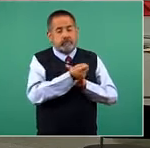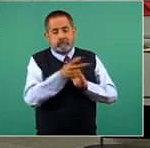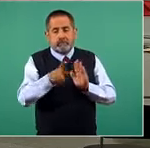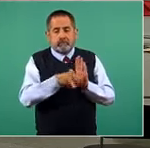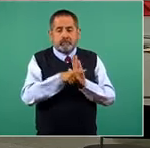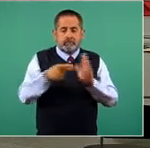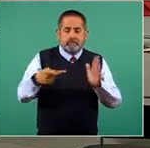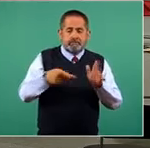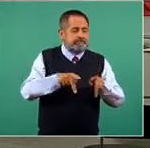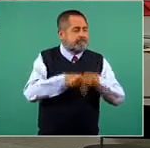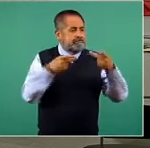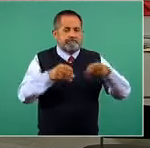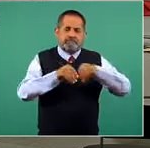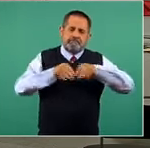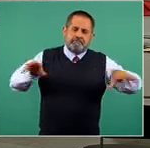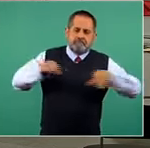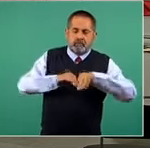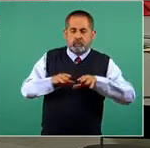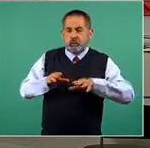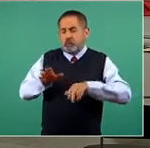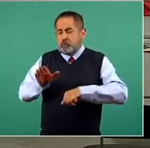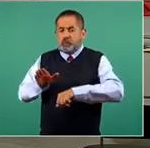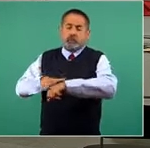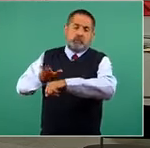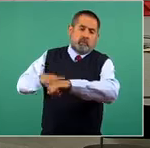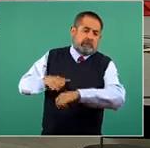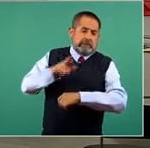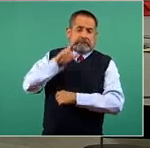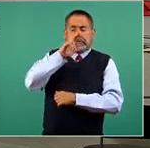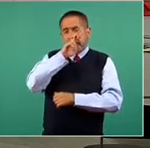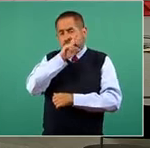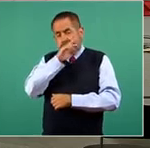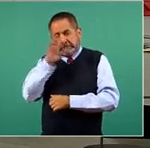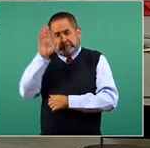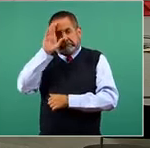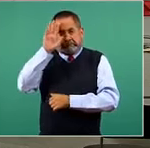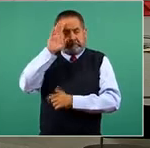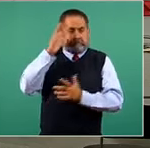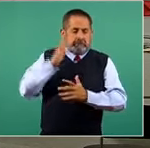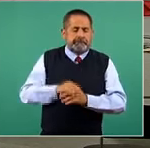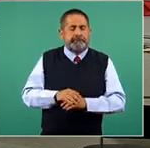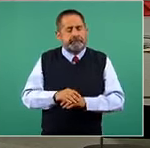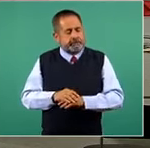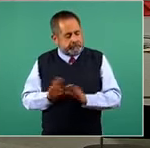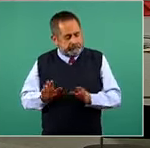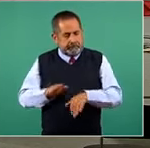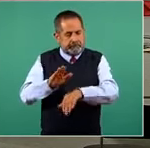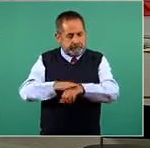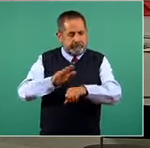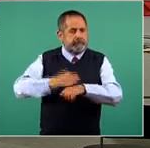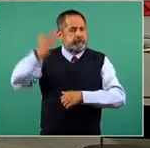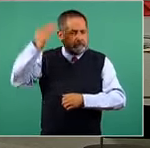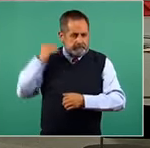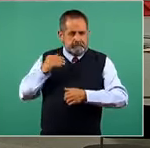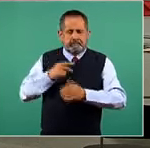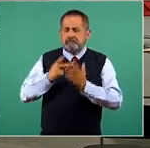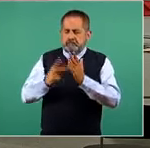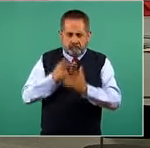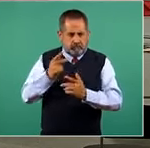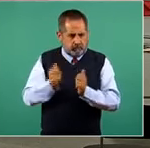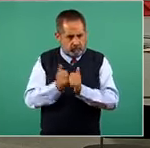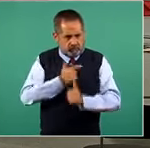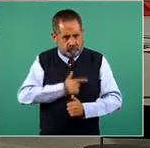querido posicionar como una preocupación. Y lo comentamos, ya lo habíamos comentado anteriormente, pero con mucho